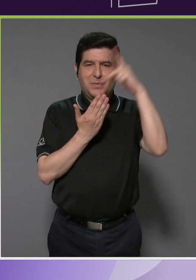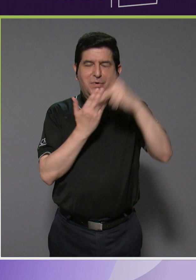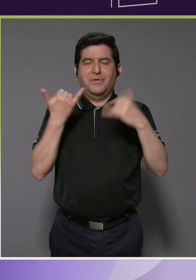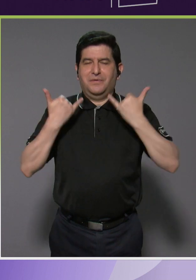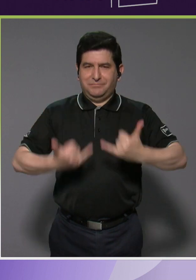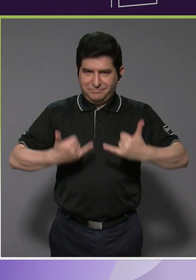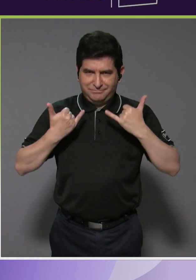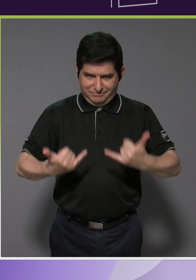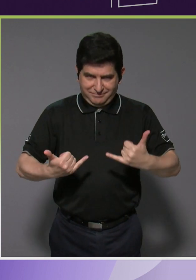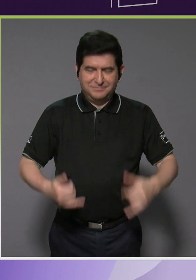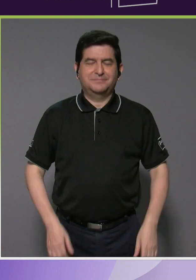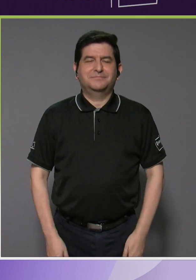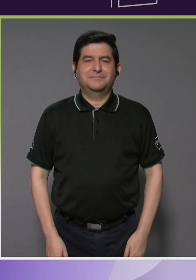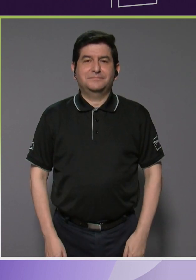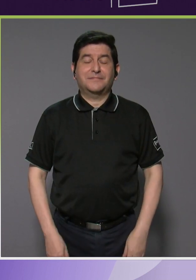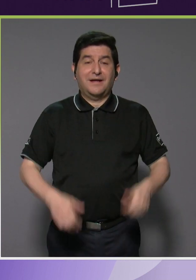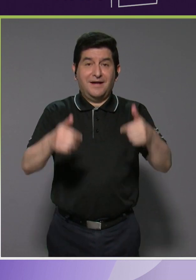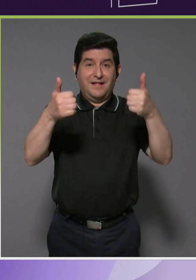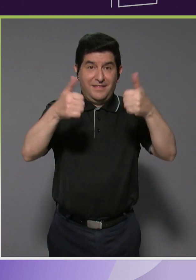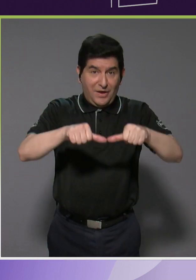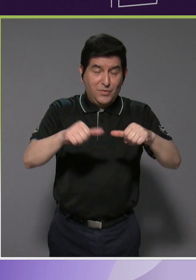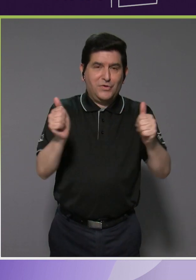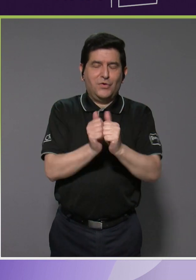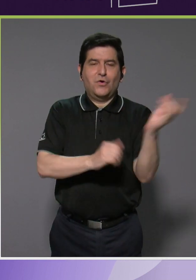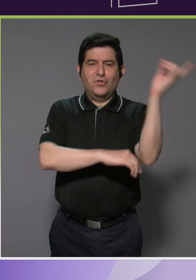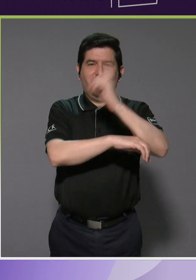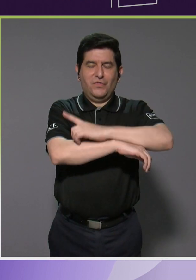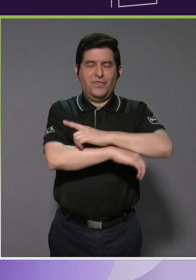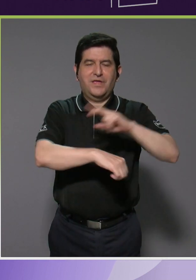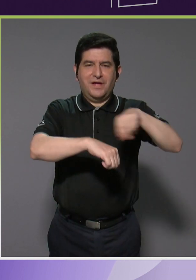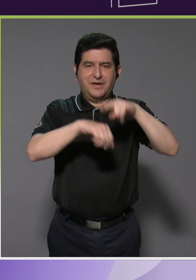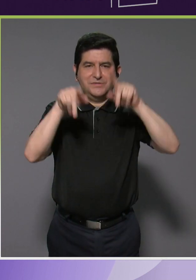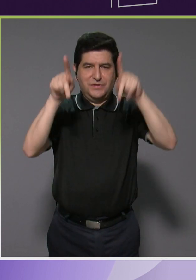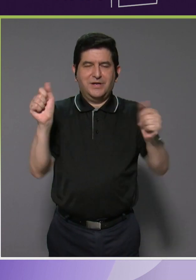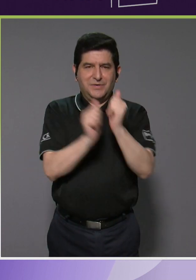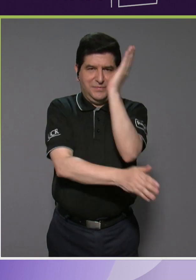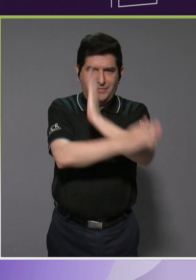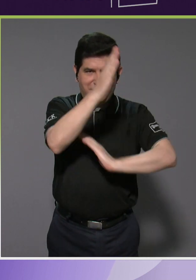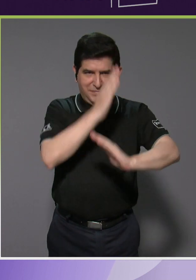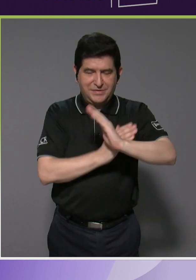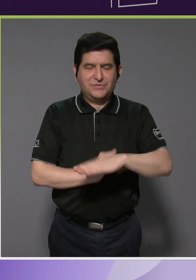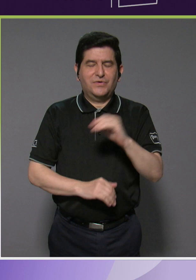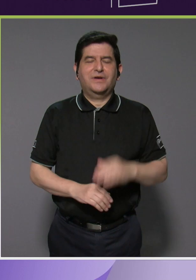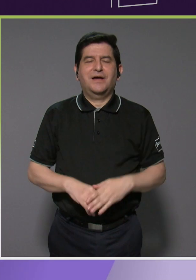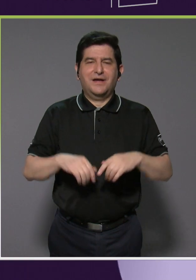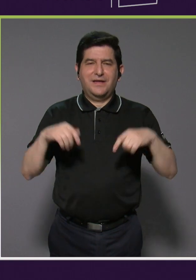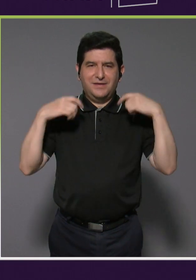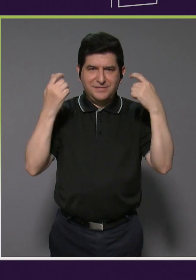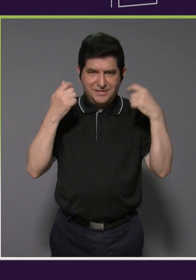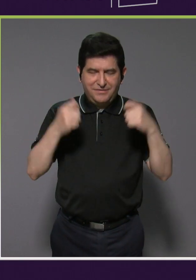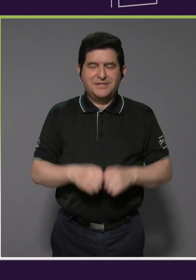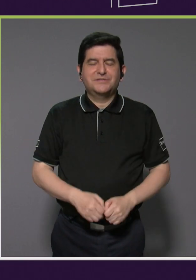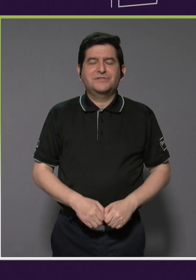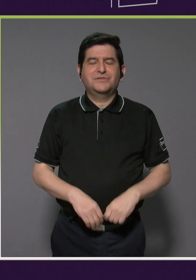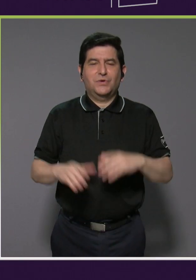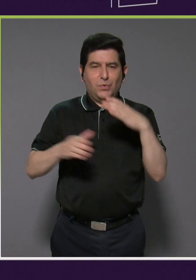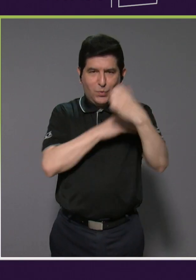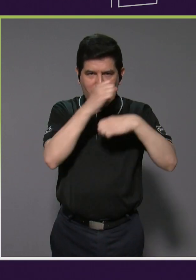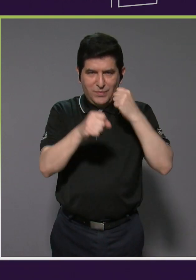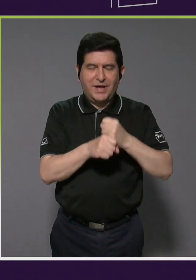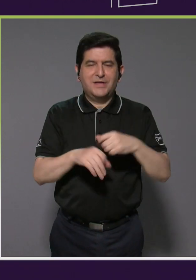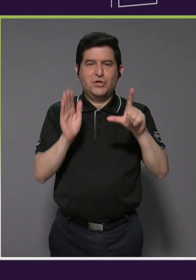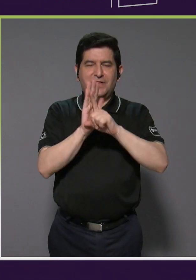vivo y precisamente coincide con el Día Nacional de las Personas con Discapacidad y aniversario de la Ley 7600, esta